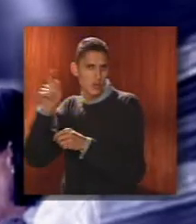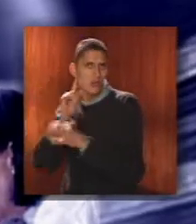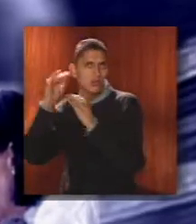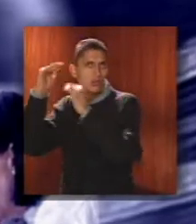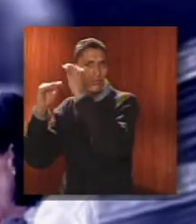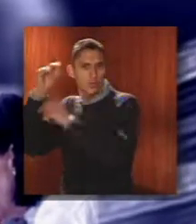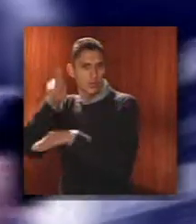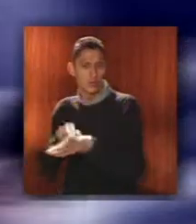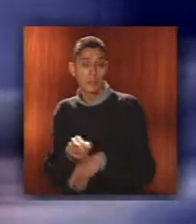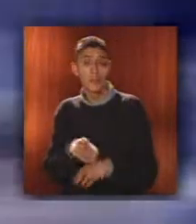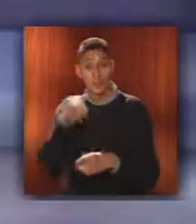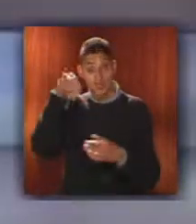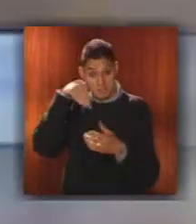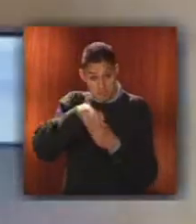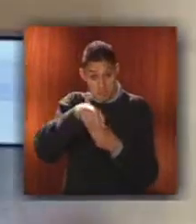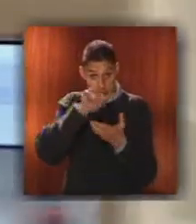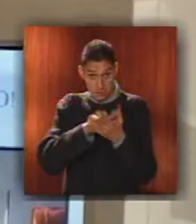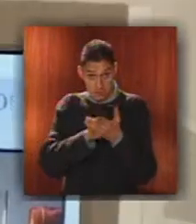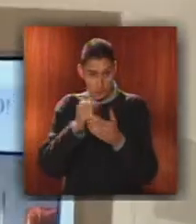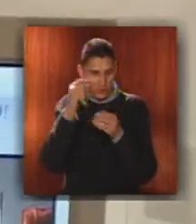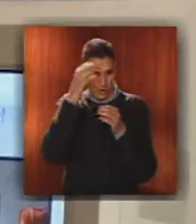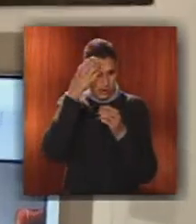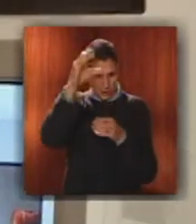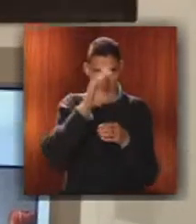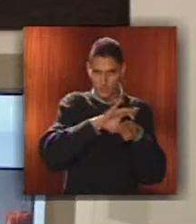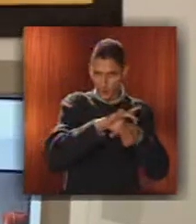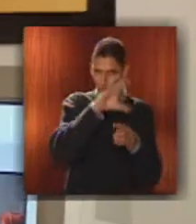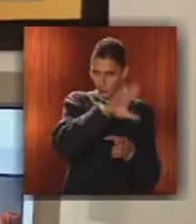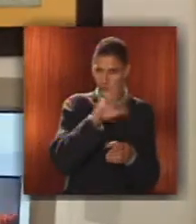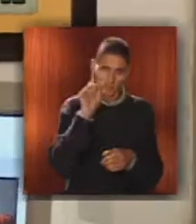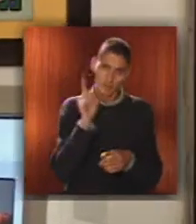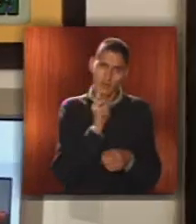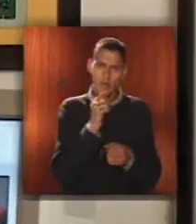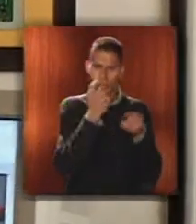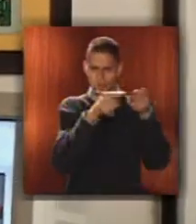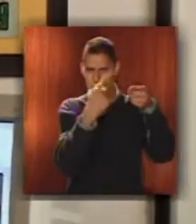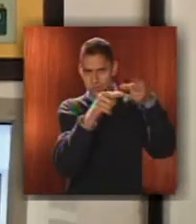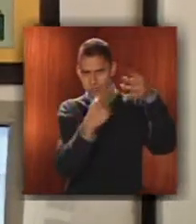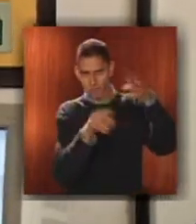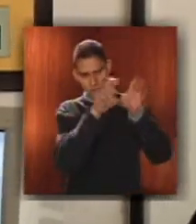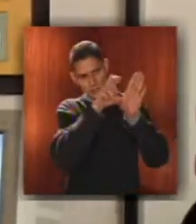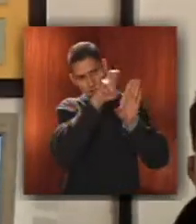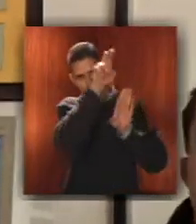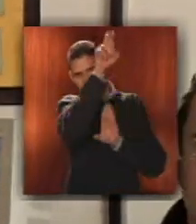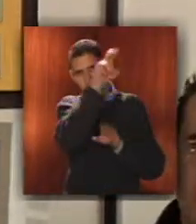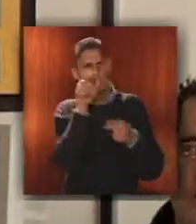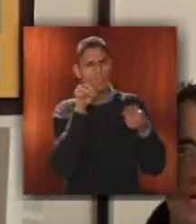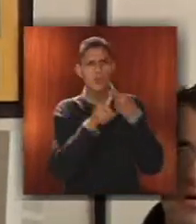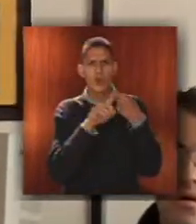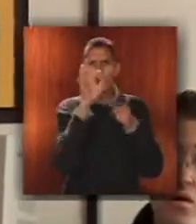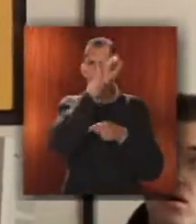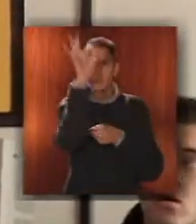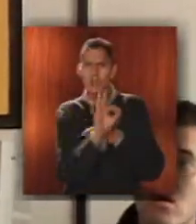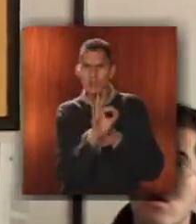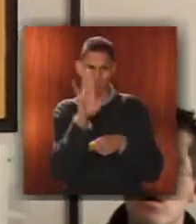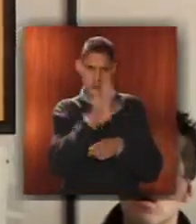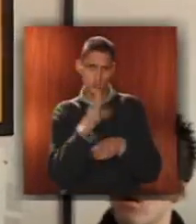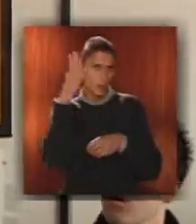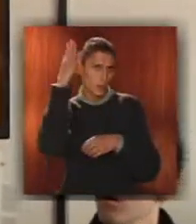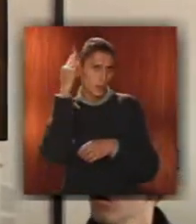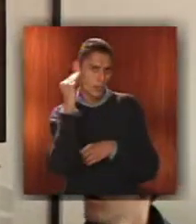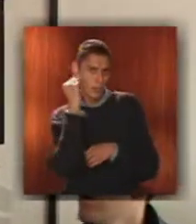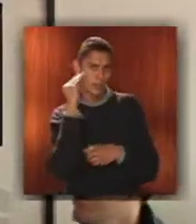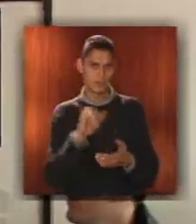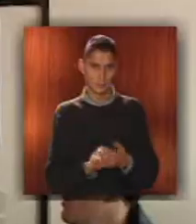común de la mayoría de las personas. Dentro de esta forma de ver las sorderas se establecen categorías para determinar el grado